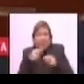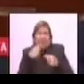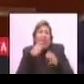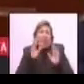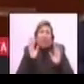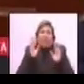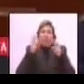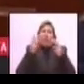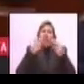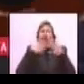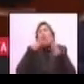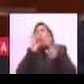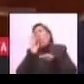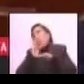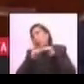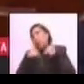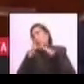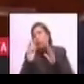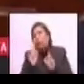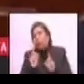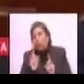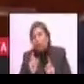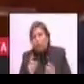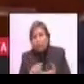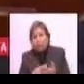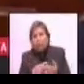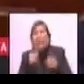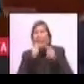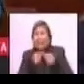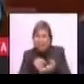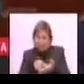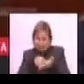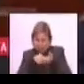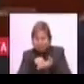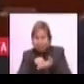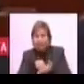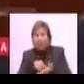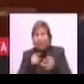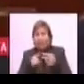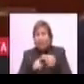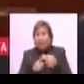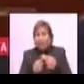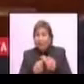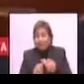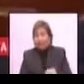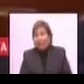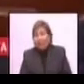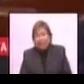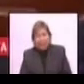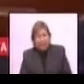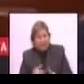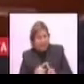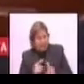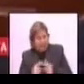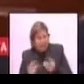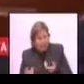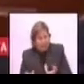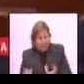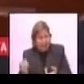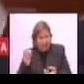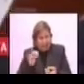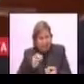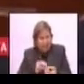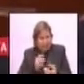tema que viene de casualidad solamente cuando hay una discusión. No, es obligatorio para comenzar. Entonces pedí una renovación de